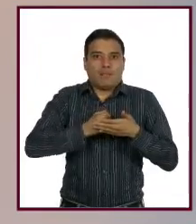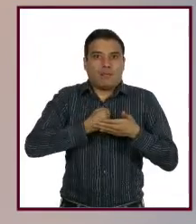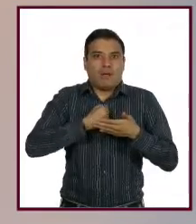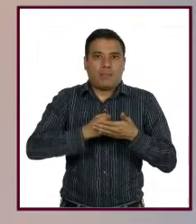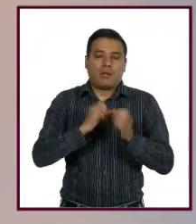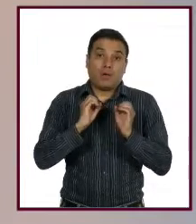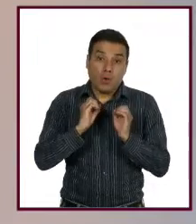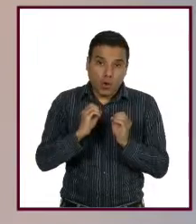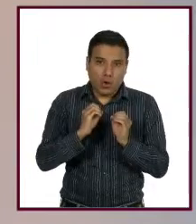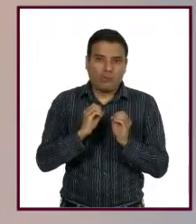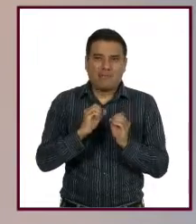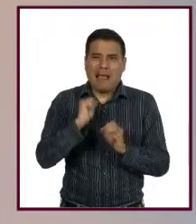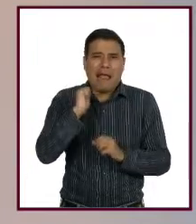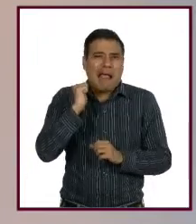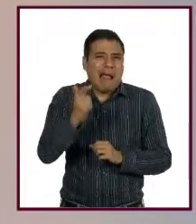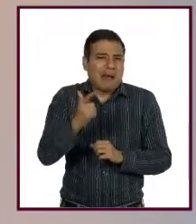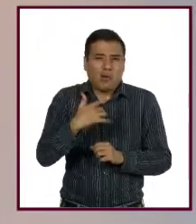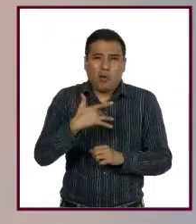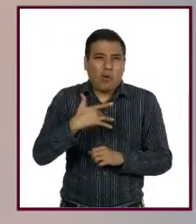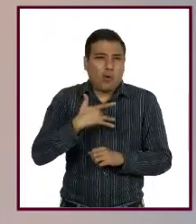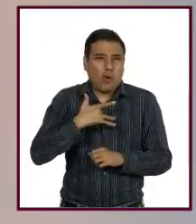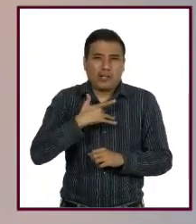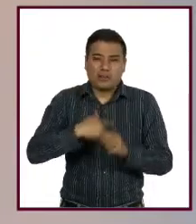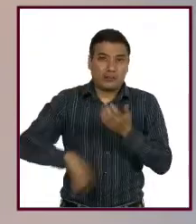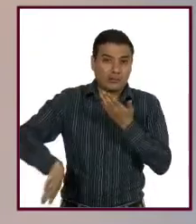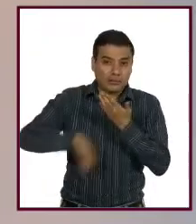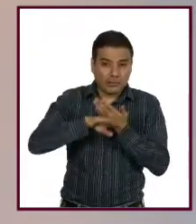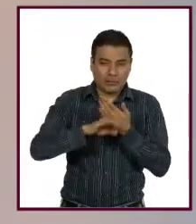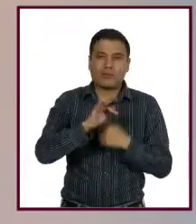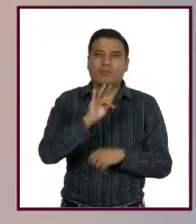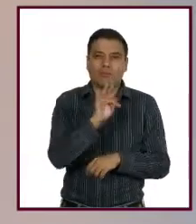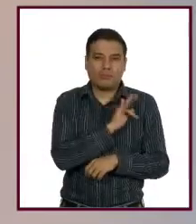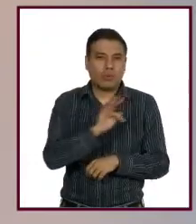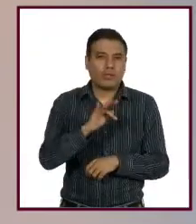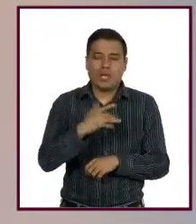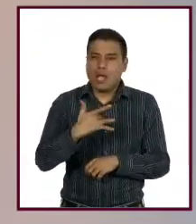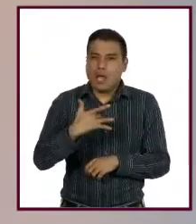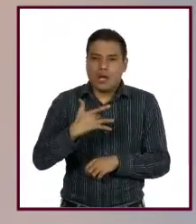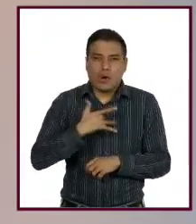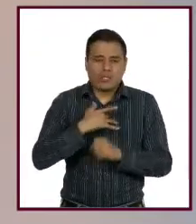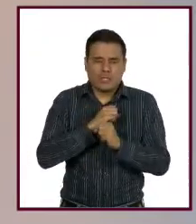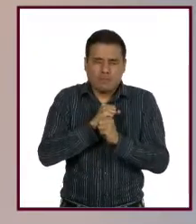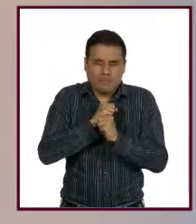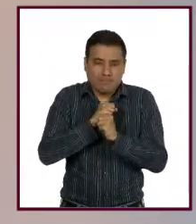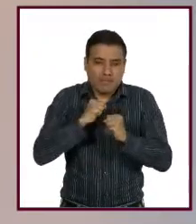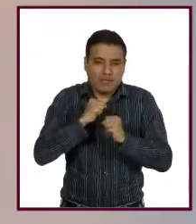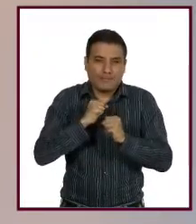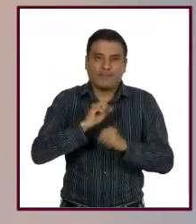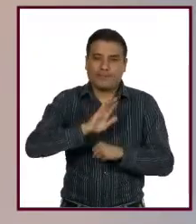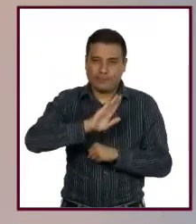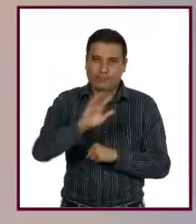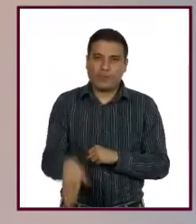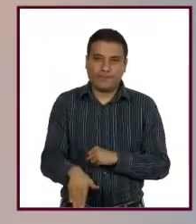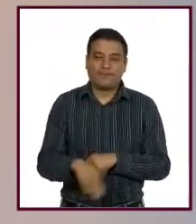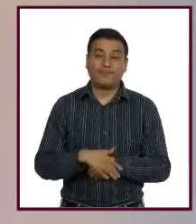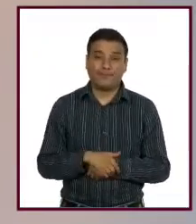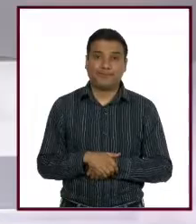la conducción del corazón, pues pudiera llegar a generar un paro instantáneo y como tal la muerte súbita.